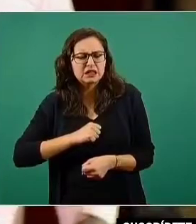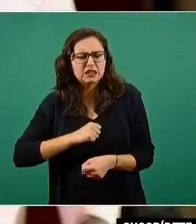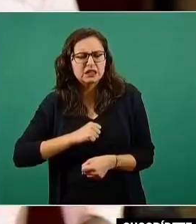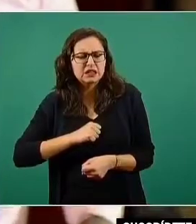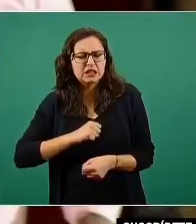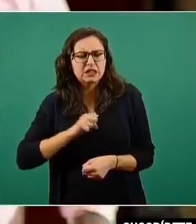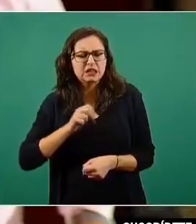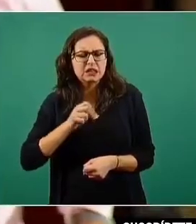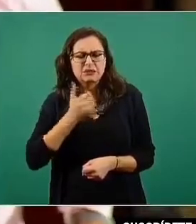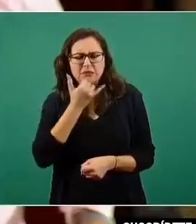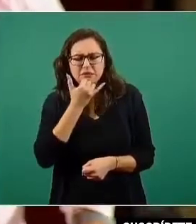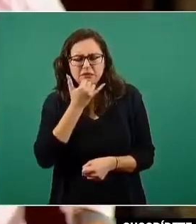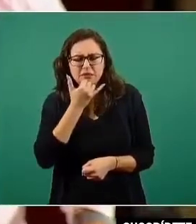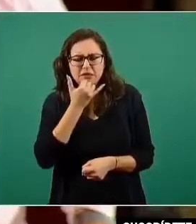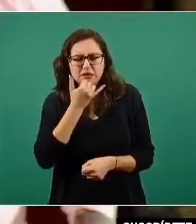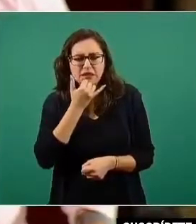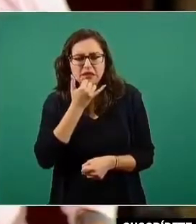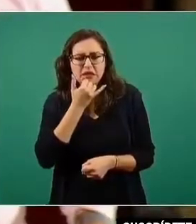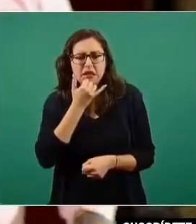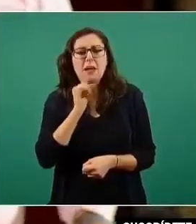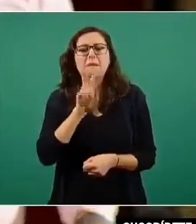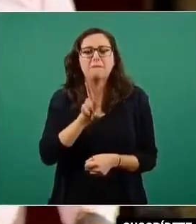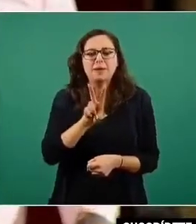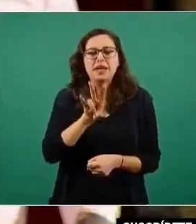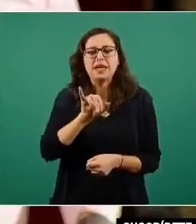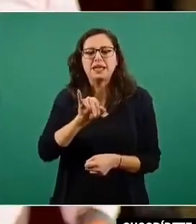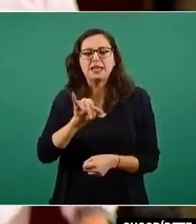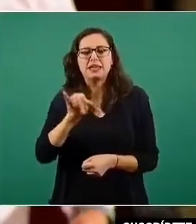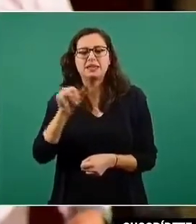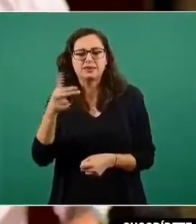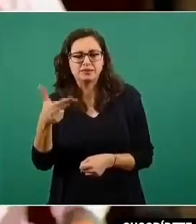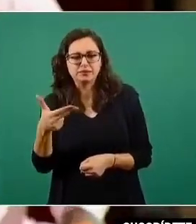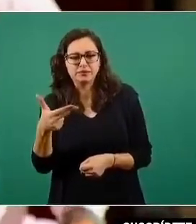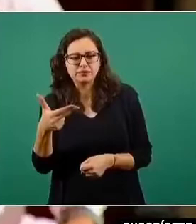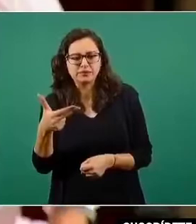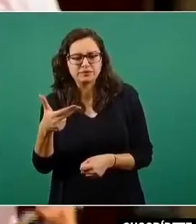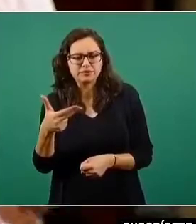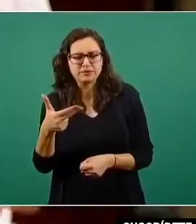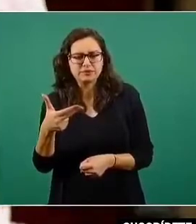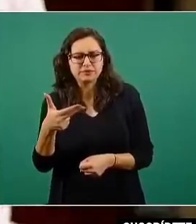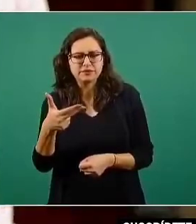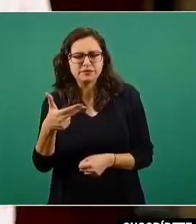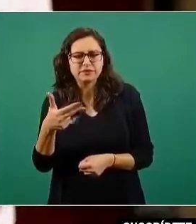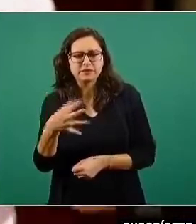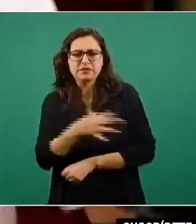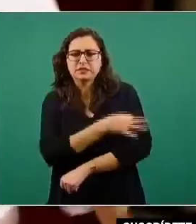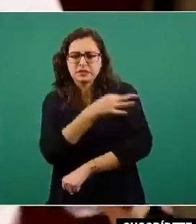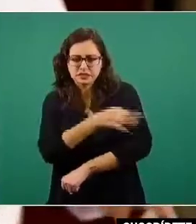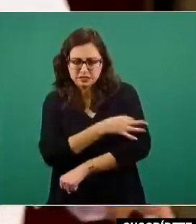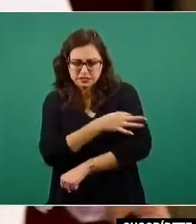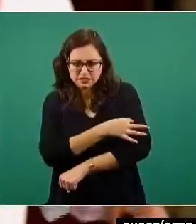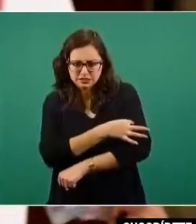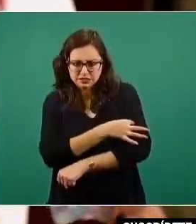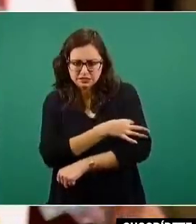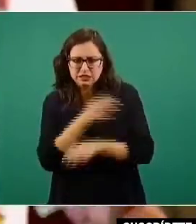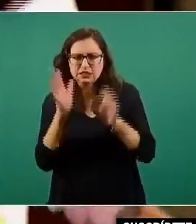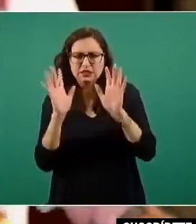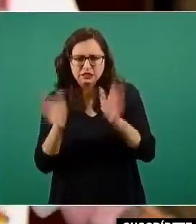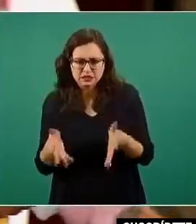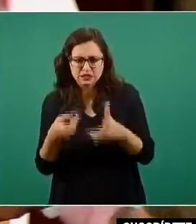VIH. Y uno más así rapidísimo. Ya se está aplicando la vacuna, ya se está llevando a cabo